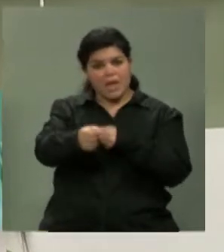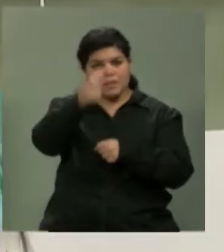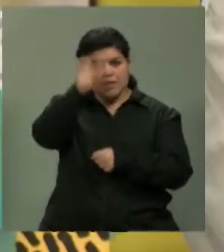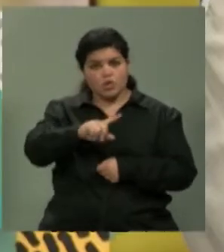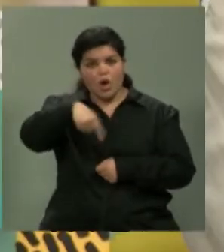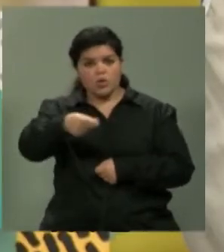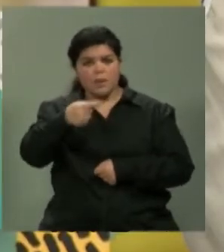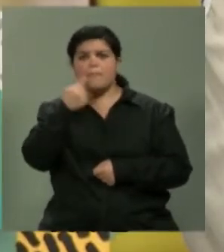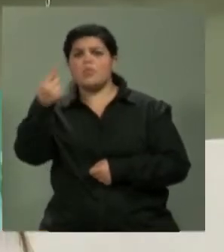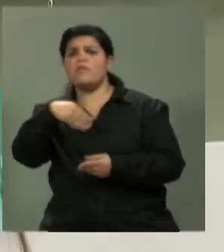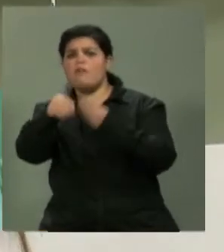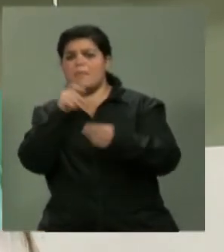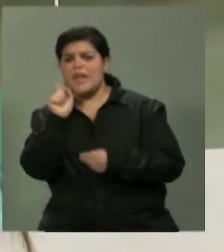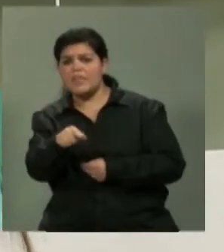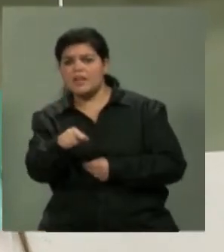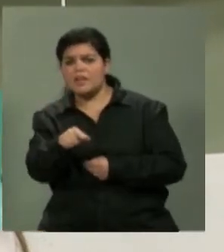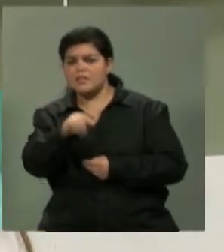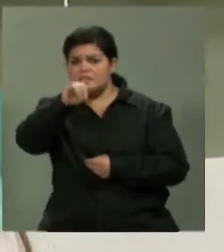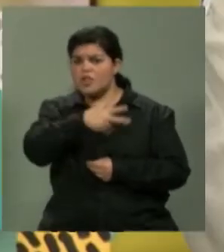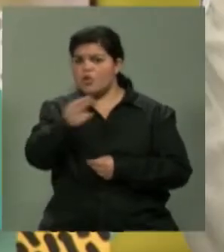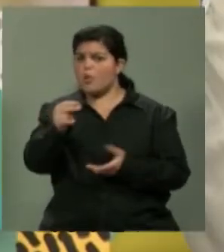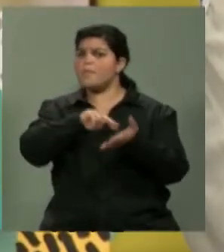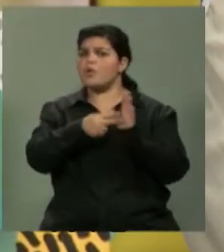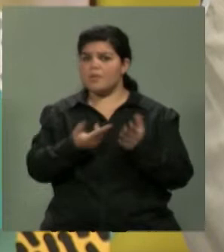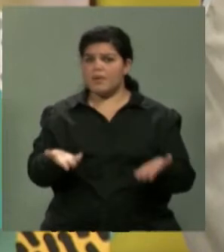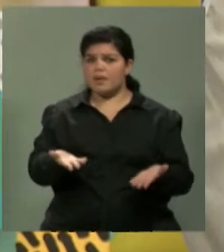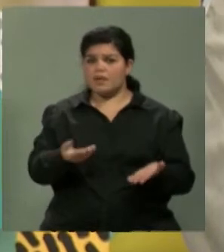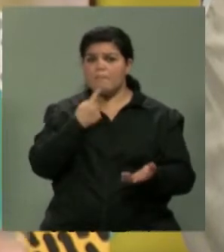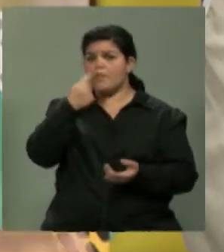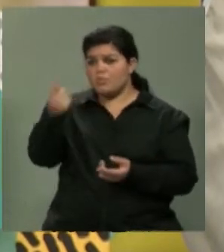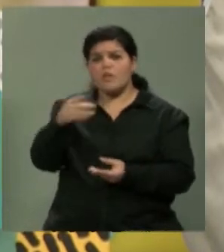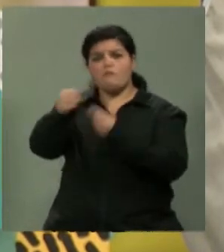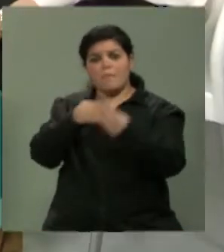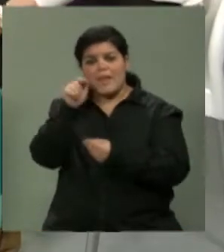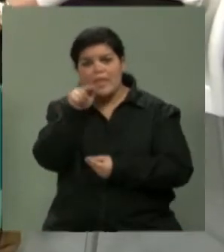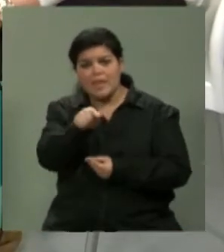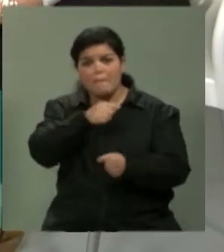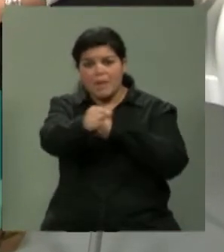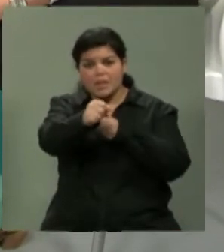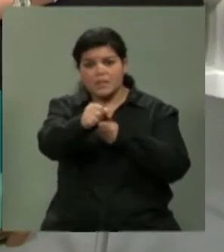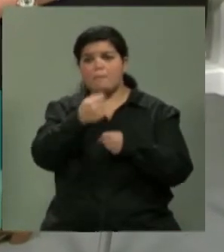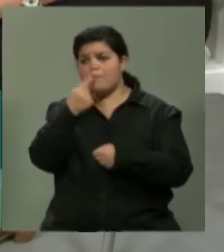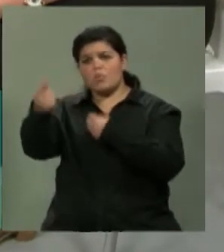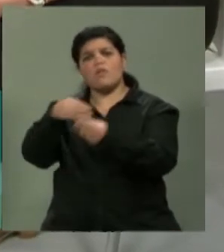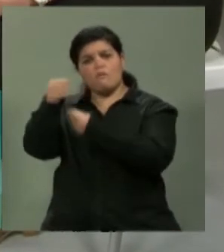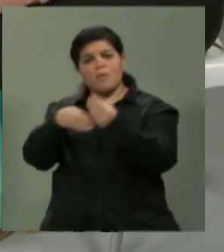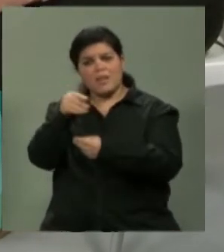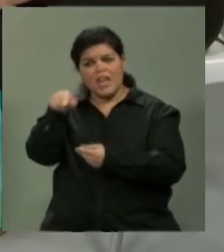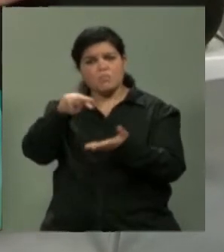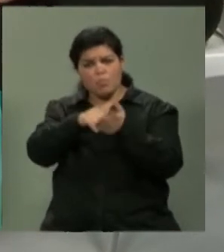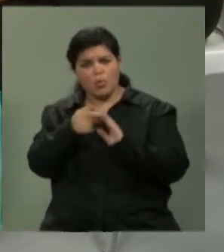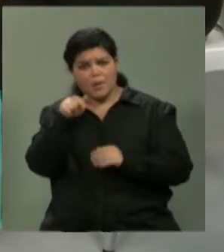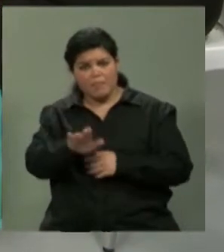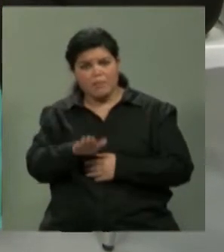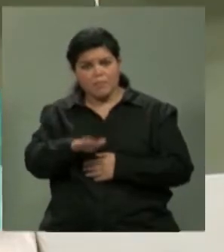problema. No dije que no son un problema. Dijiste que no era un problema para la inseguridad. Preguntarle a la familia de la persona que han matado si es o no un problema. Delitos